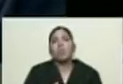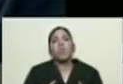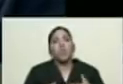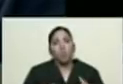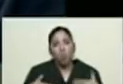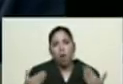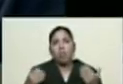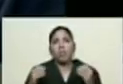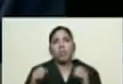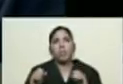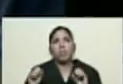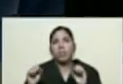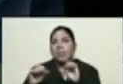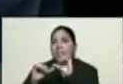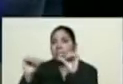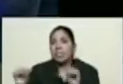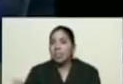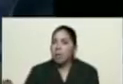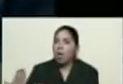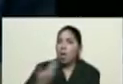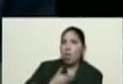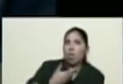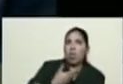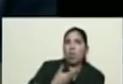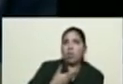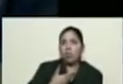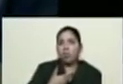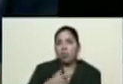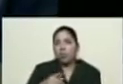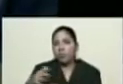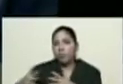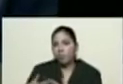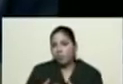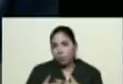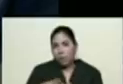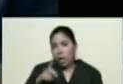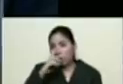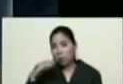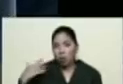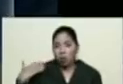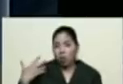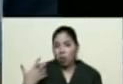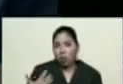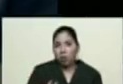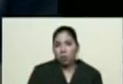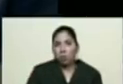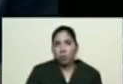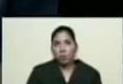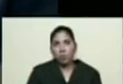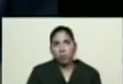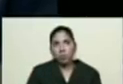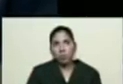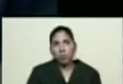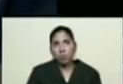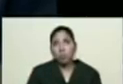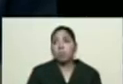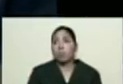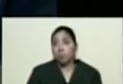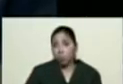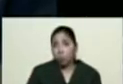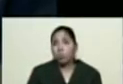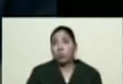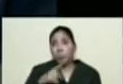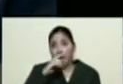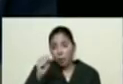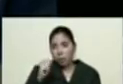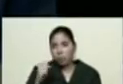derrocar el sistema que se nos ha impuesto durante tantos años. Y el presidente Maduro lo asumió